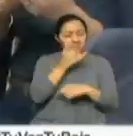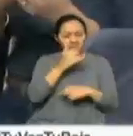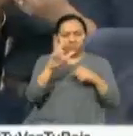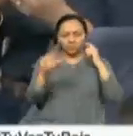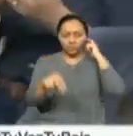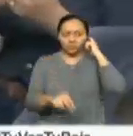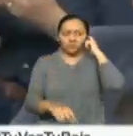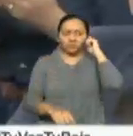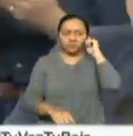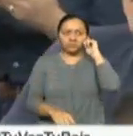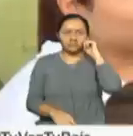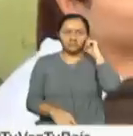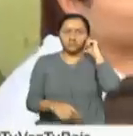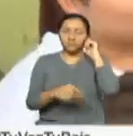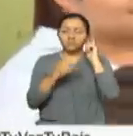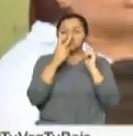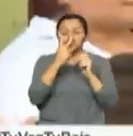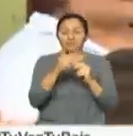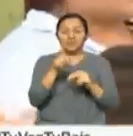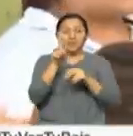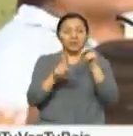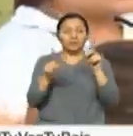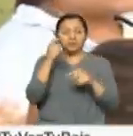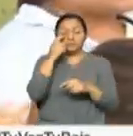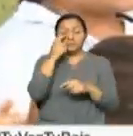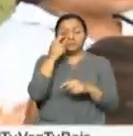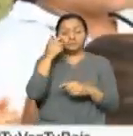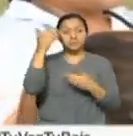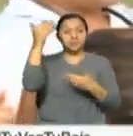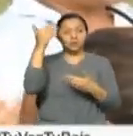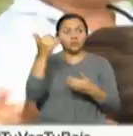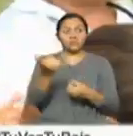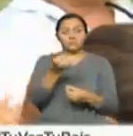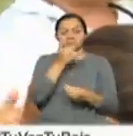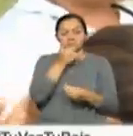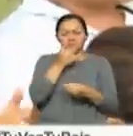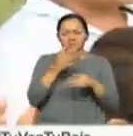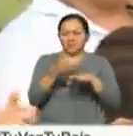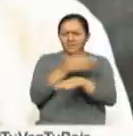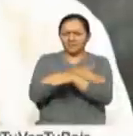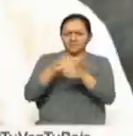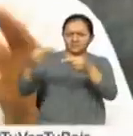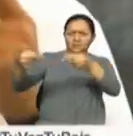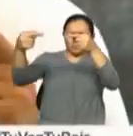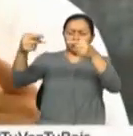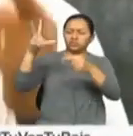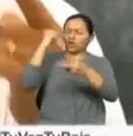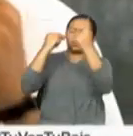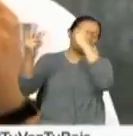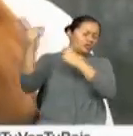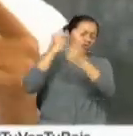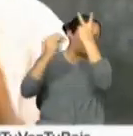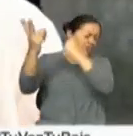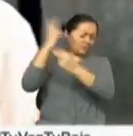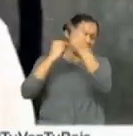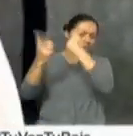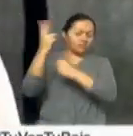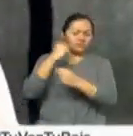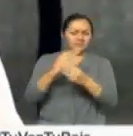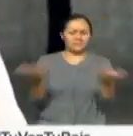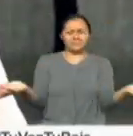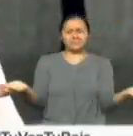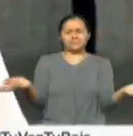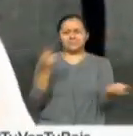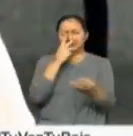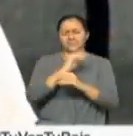Y jamás olvidar que esa gente en su politiquería se opuso hasta la ley para la reconstrucción de